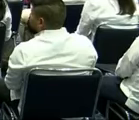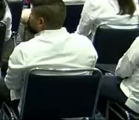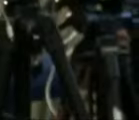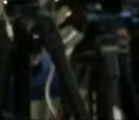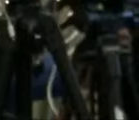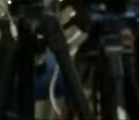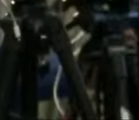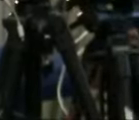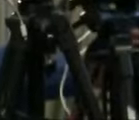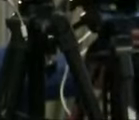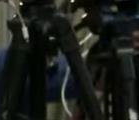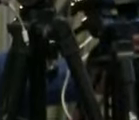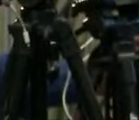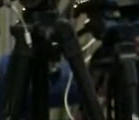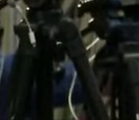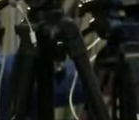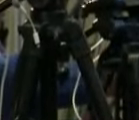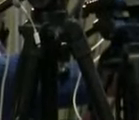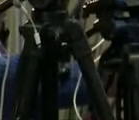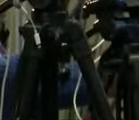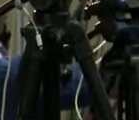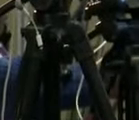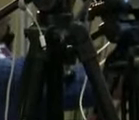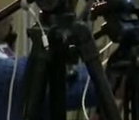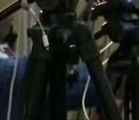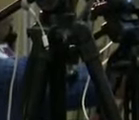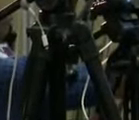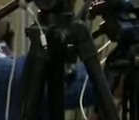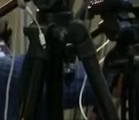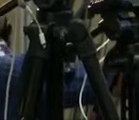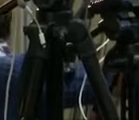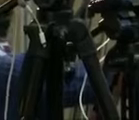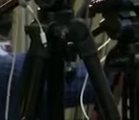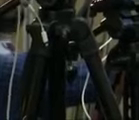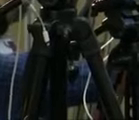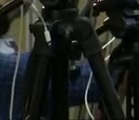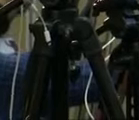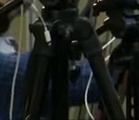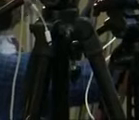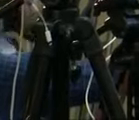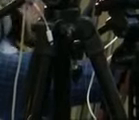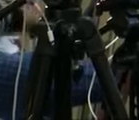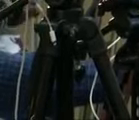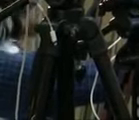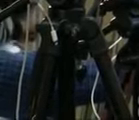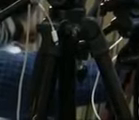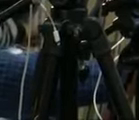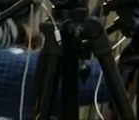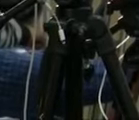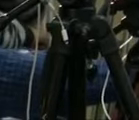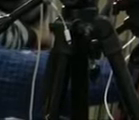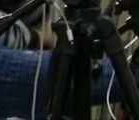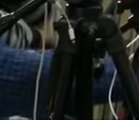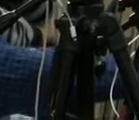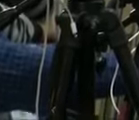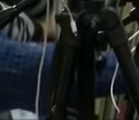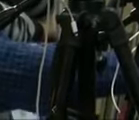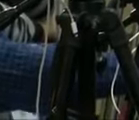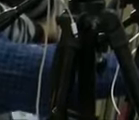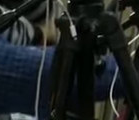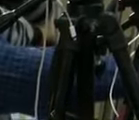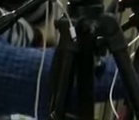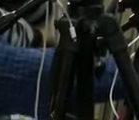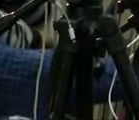tianguis turístico a Oaxaca, independientemente sobre todo a cuánto va a ascender la derrama económica en Semana Santa, gracias a